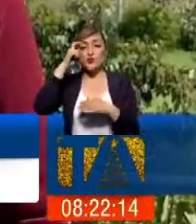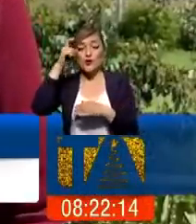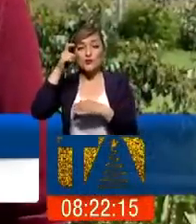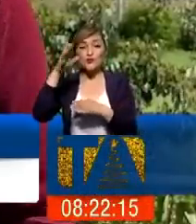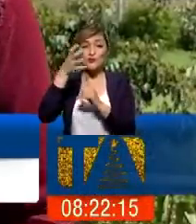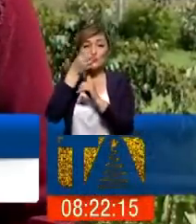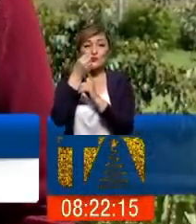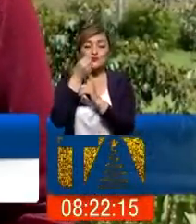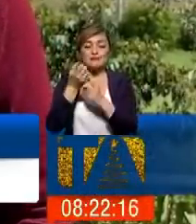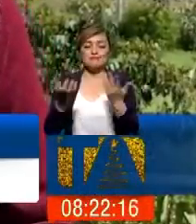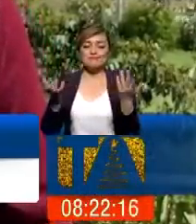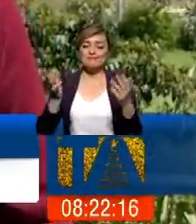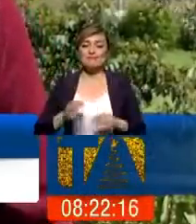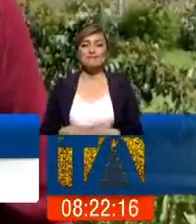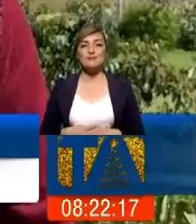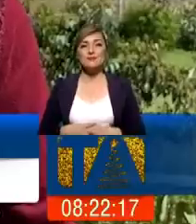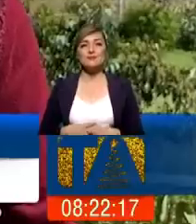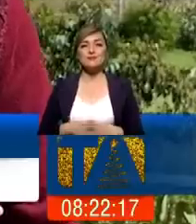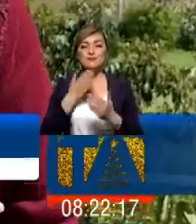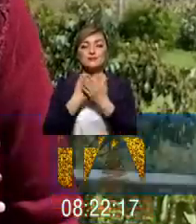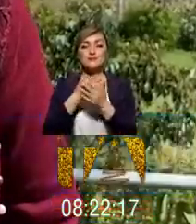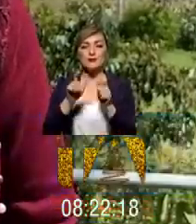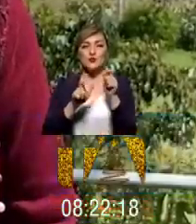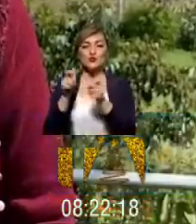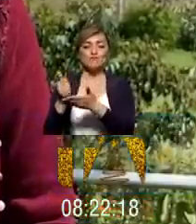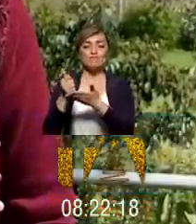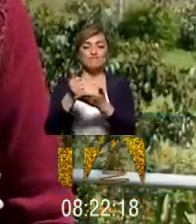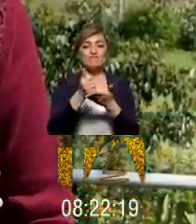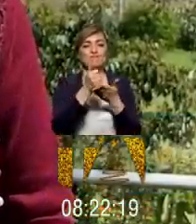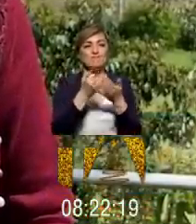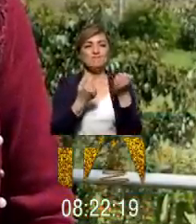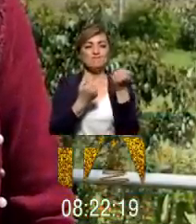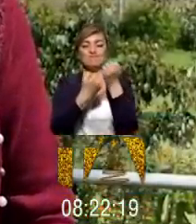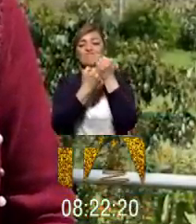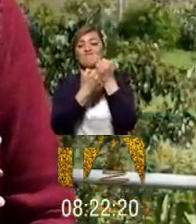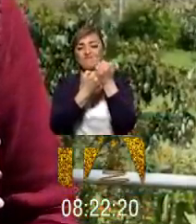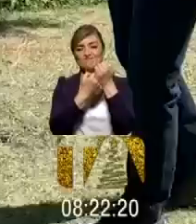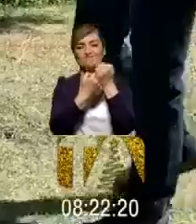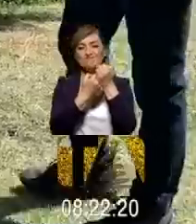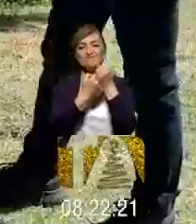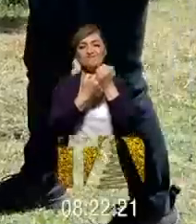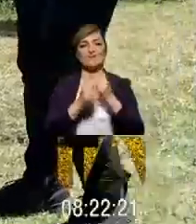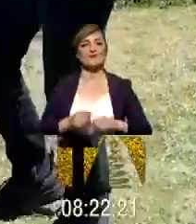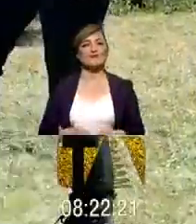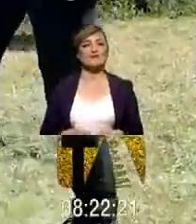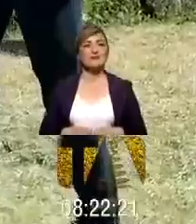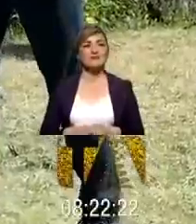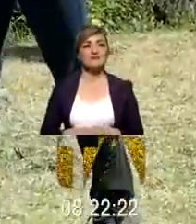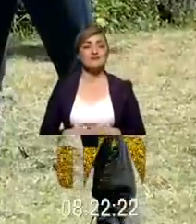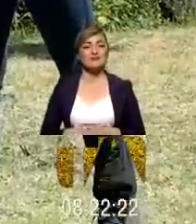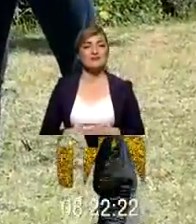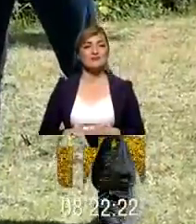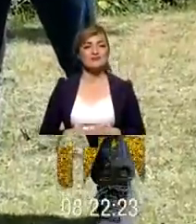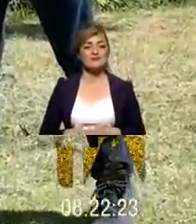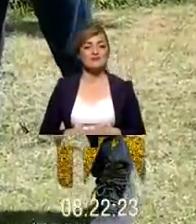De antemano agradecerle a las personas que me han estado ayudando por el apoyo, por los buenos comentarios.